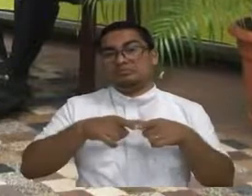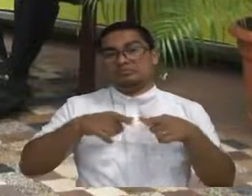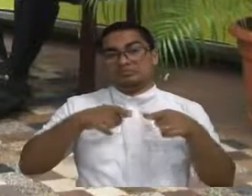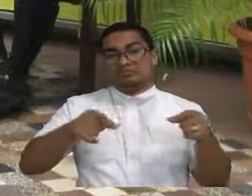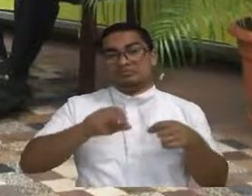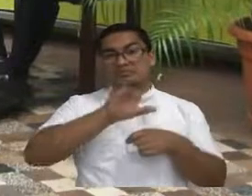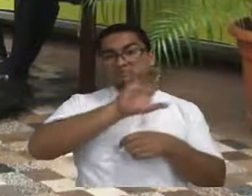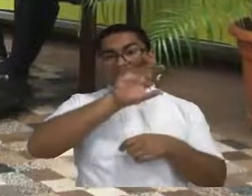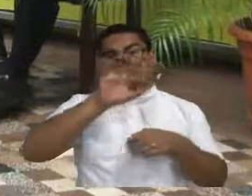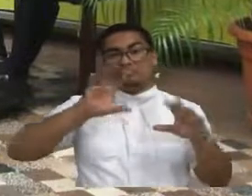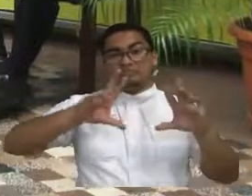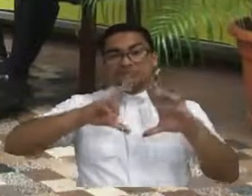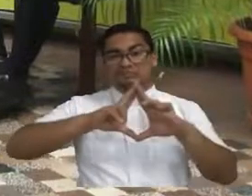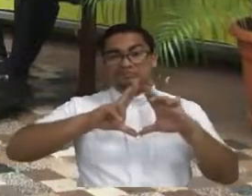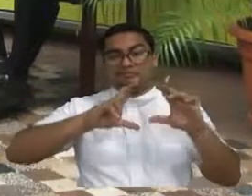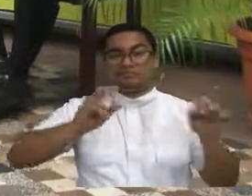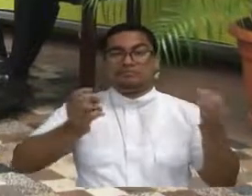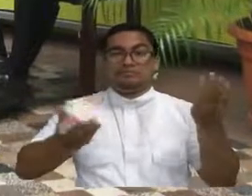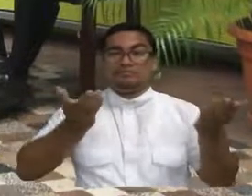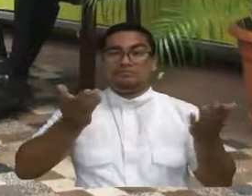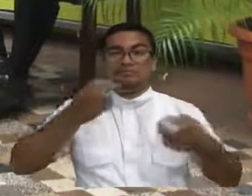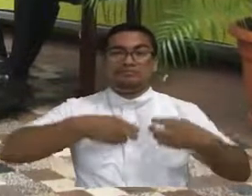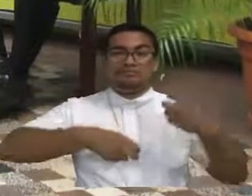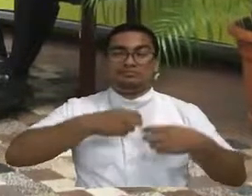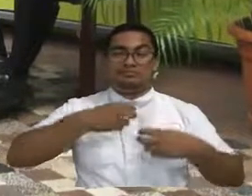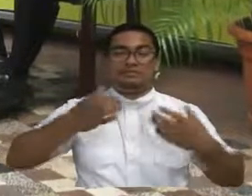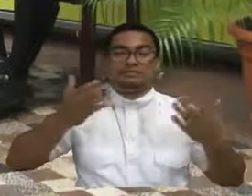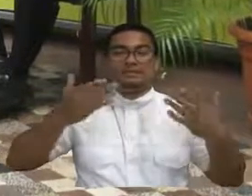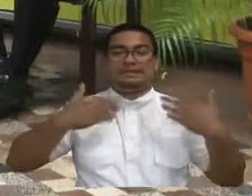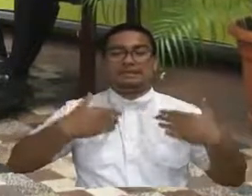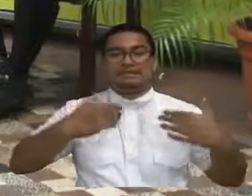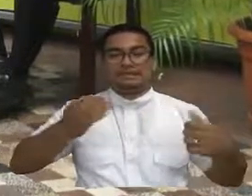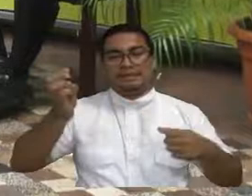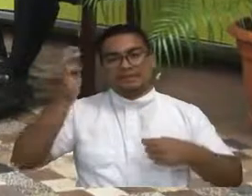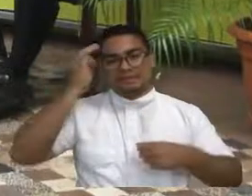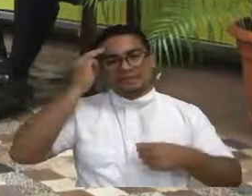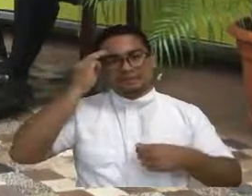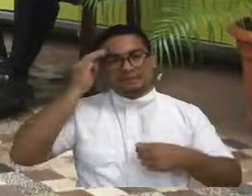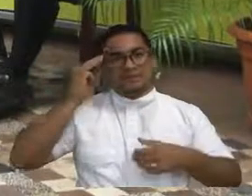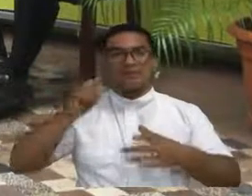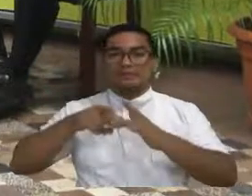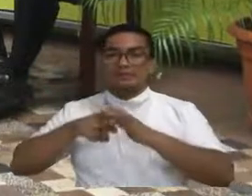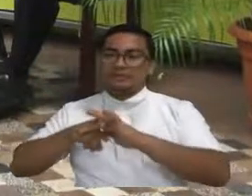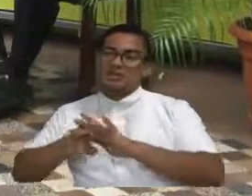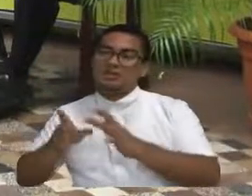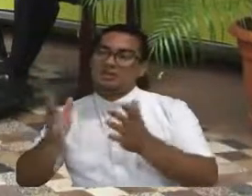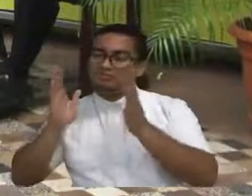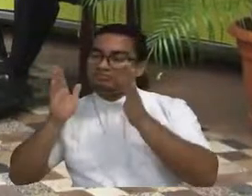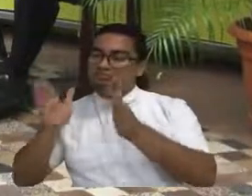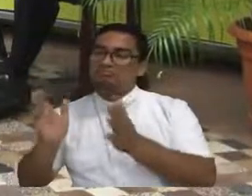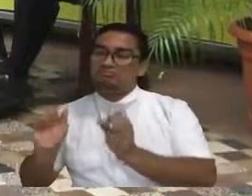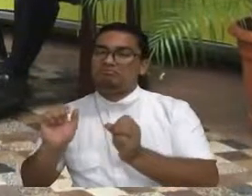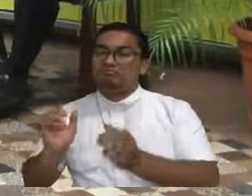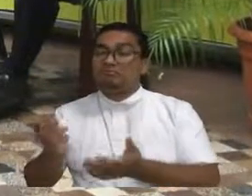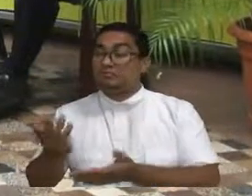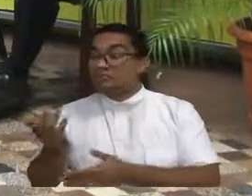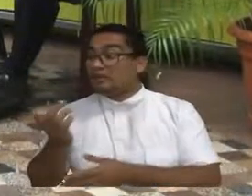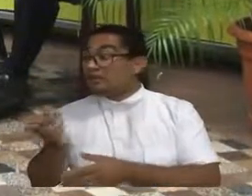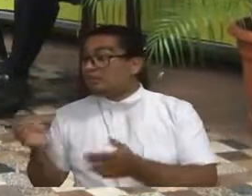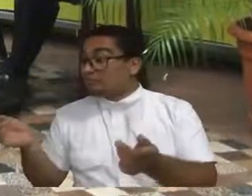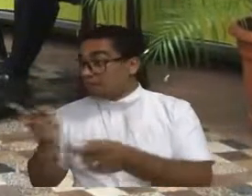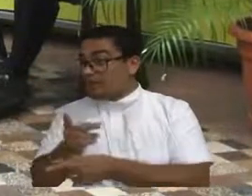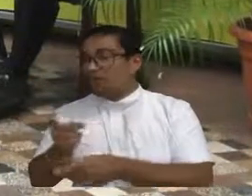tienen equipos de salud mental, los centros de salud están en capacidad con el psiquiatra o el psicólogo de atender estos casos, ¿verdad? Y